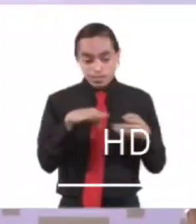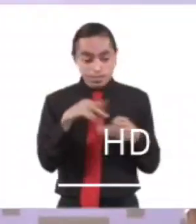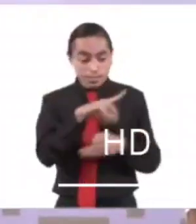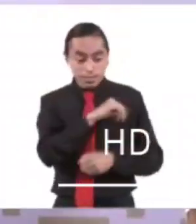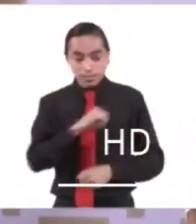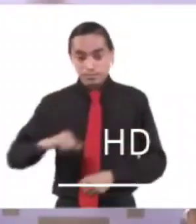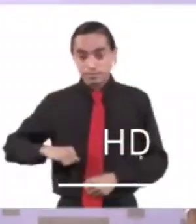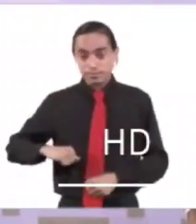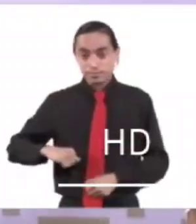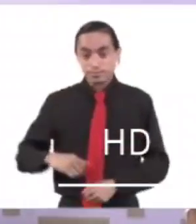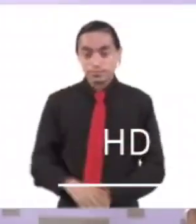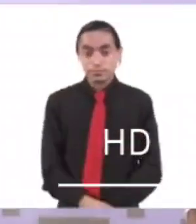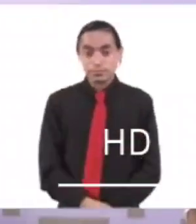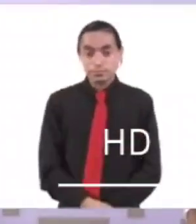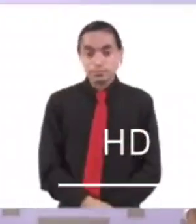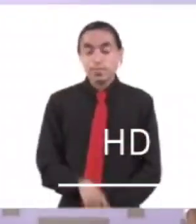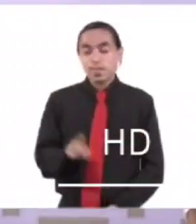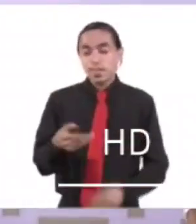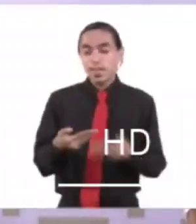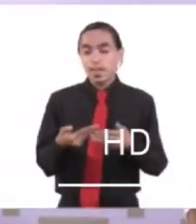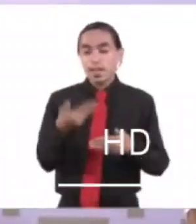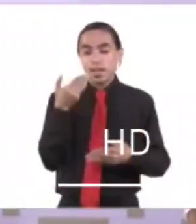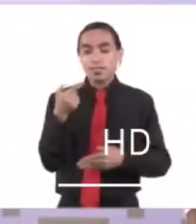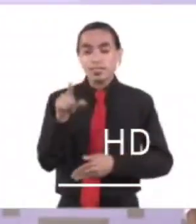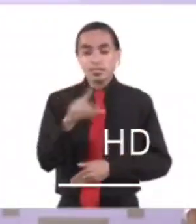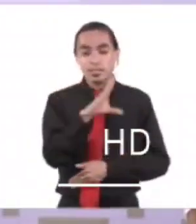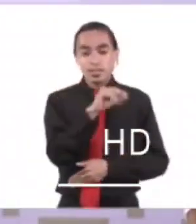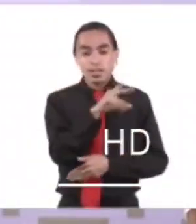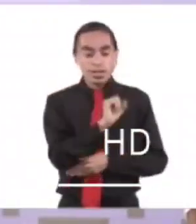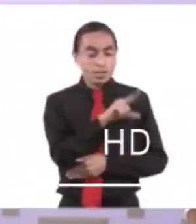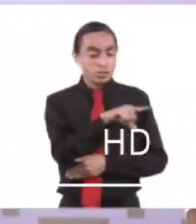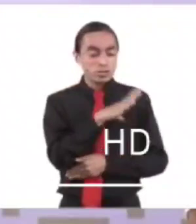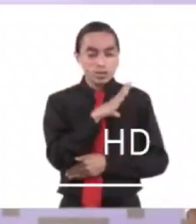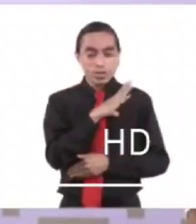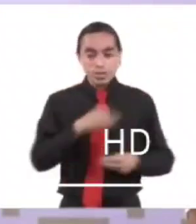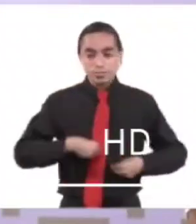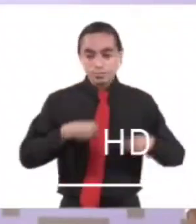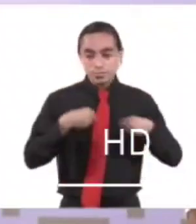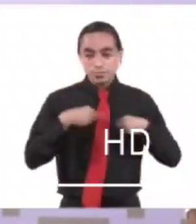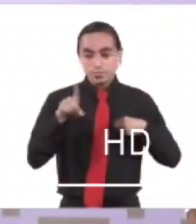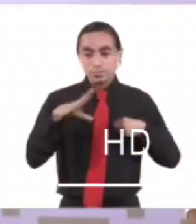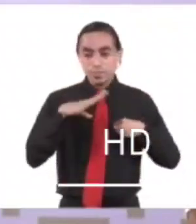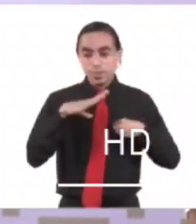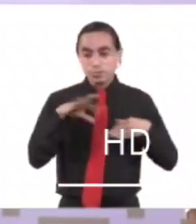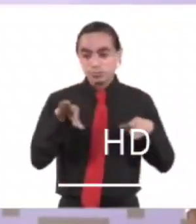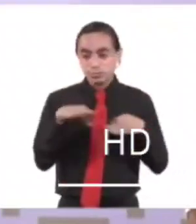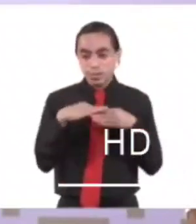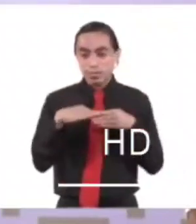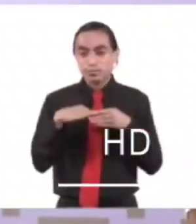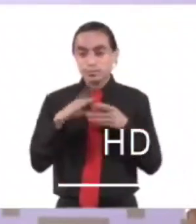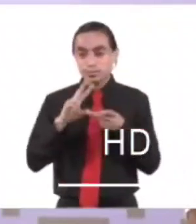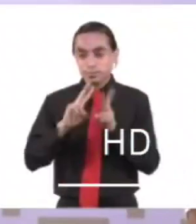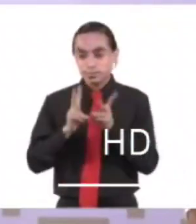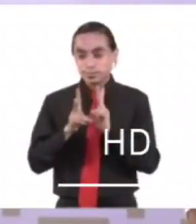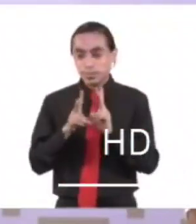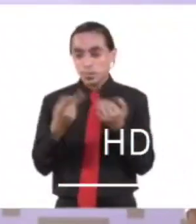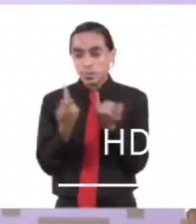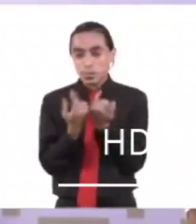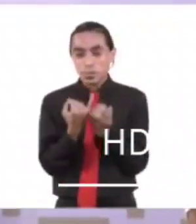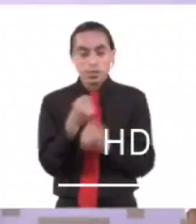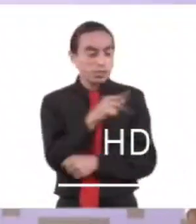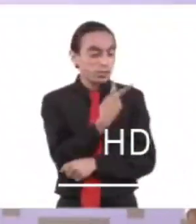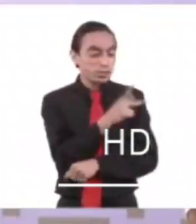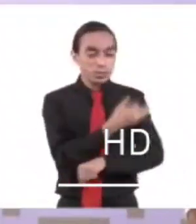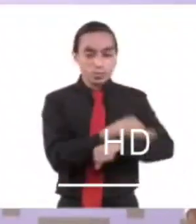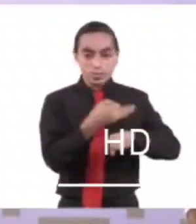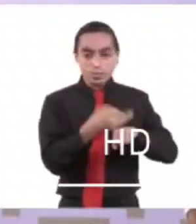alcaldía de donde vivió Carlos Monsiváis, donde ha vivido la familia de Carlos durante muchísimos años,